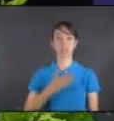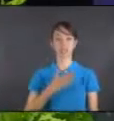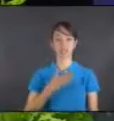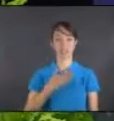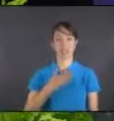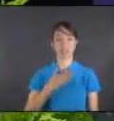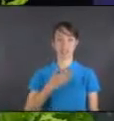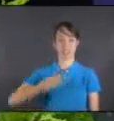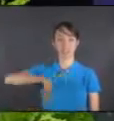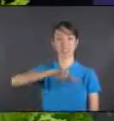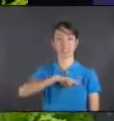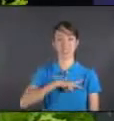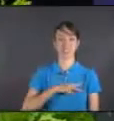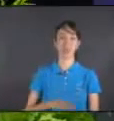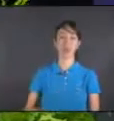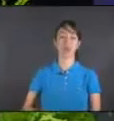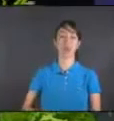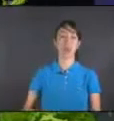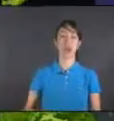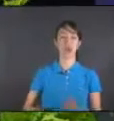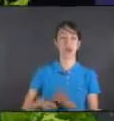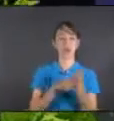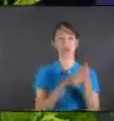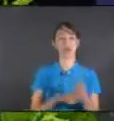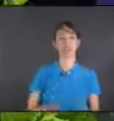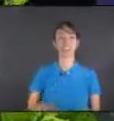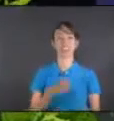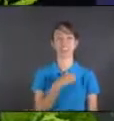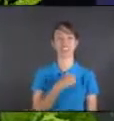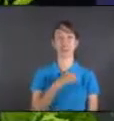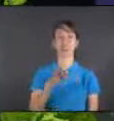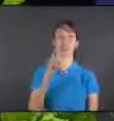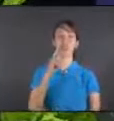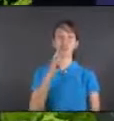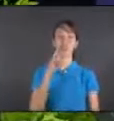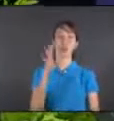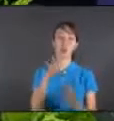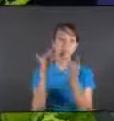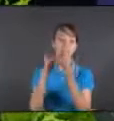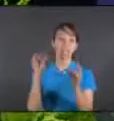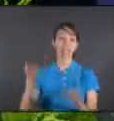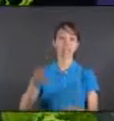Después de estos anuncios de nuestro patrocinador,